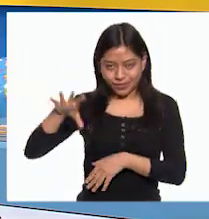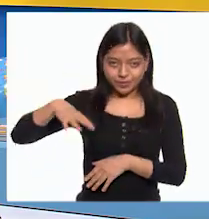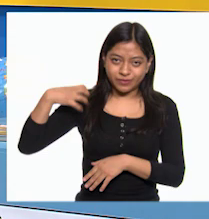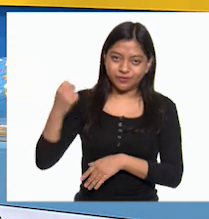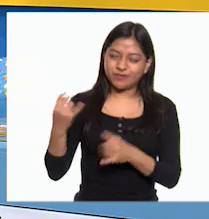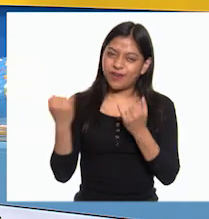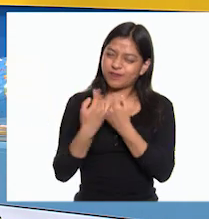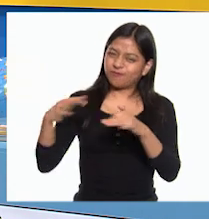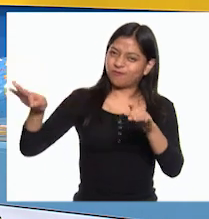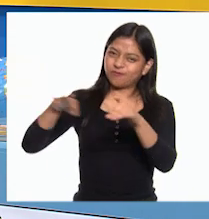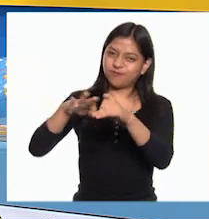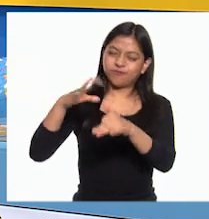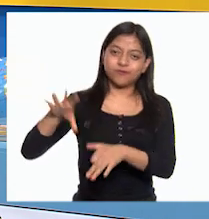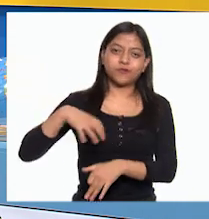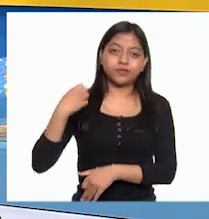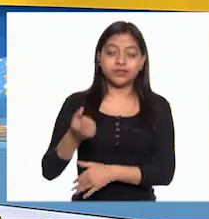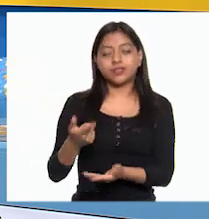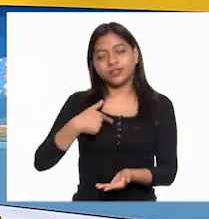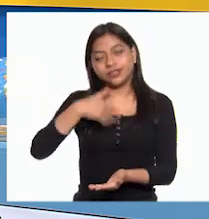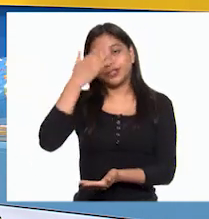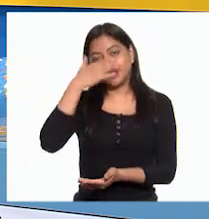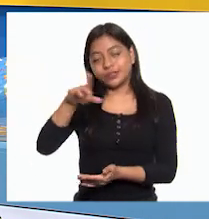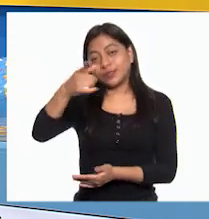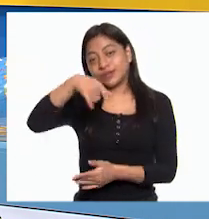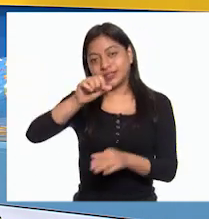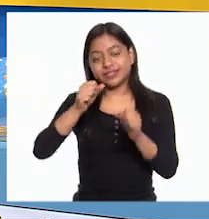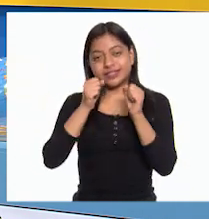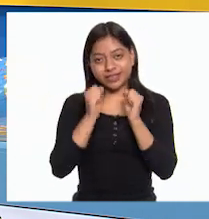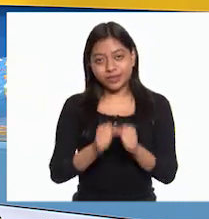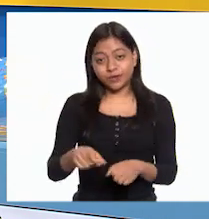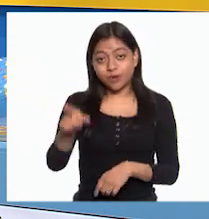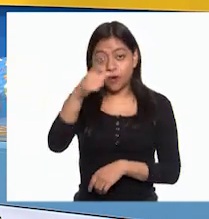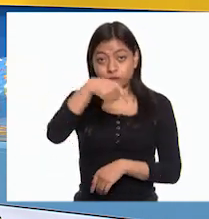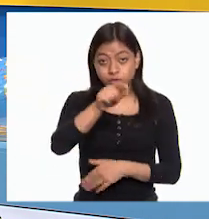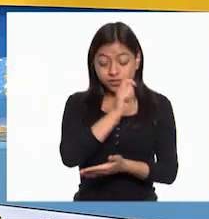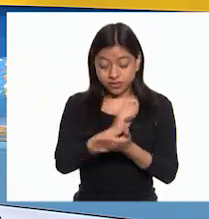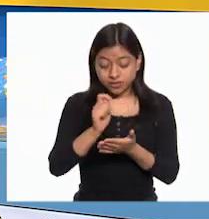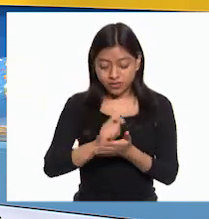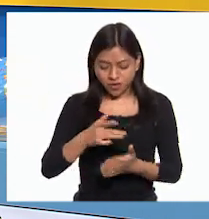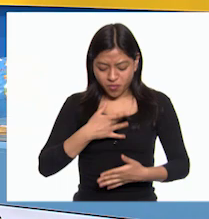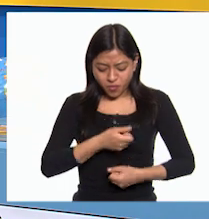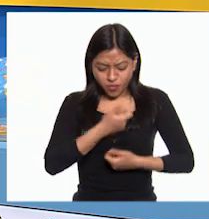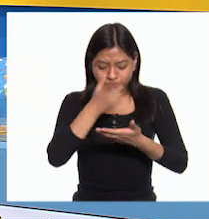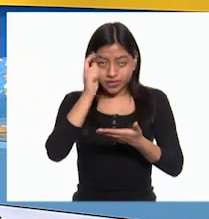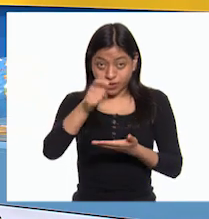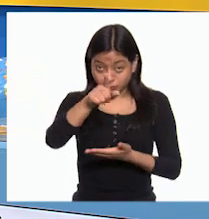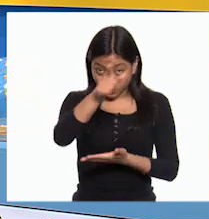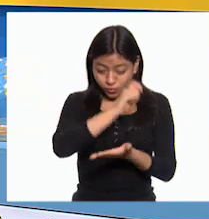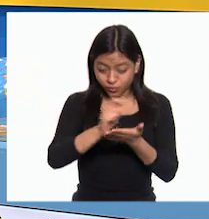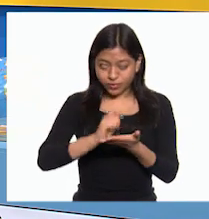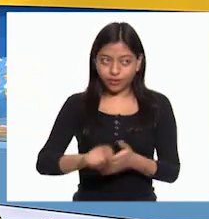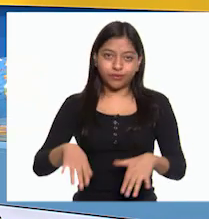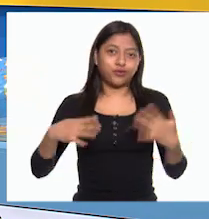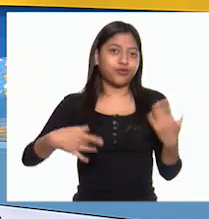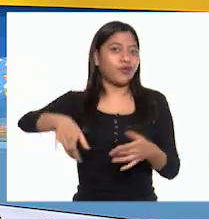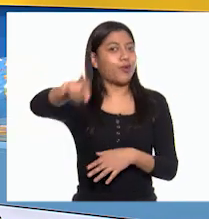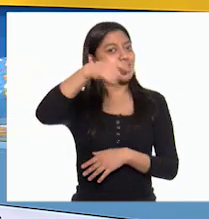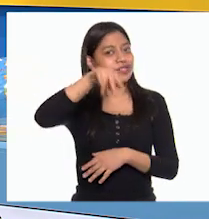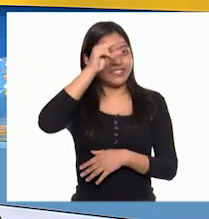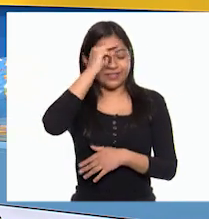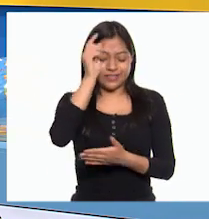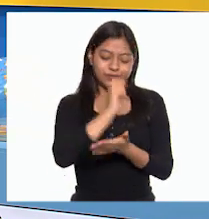esfuerzo y dedicación, María. Estoy segura de que las definiciones de las y los estudiantes en casa también serán muy